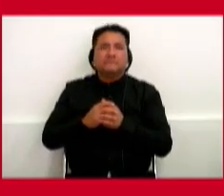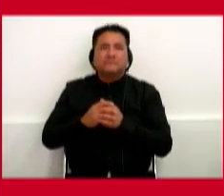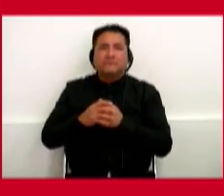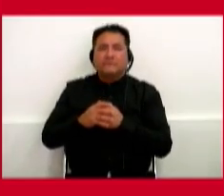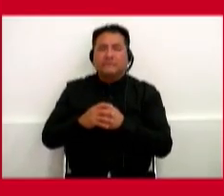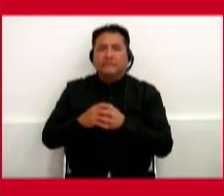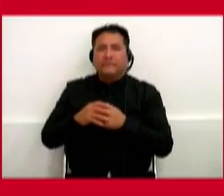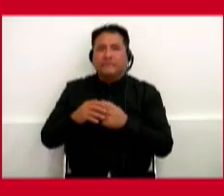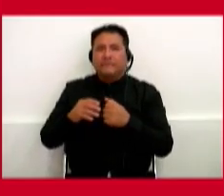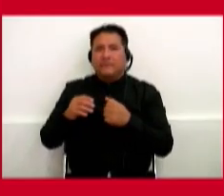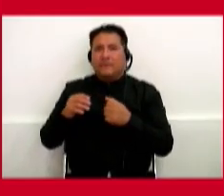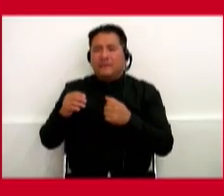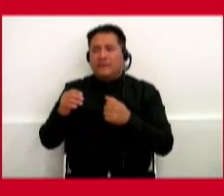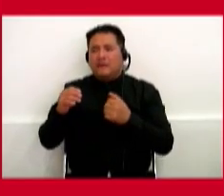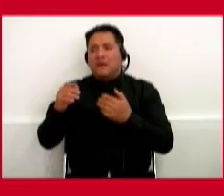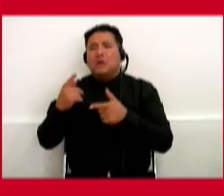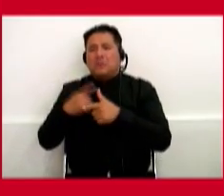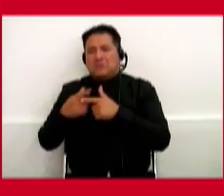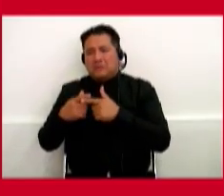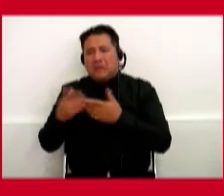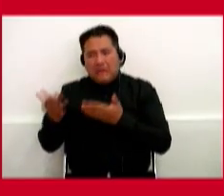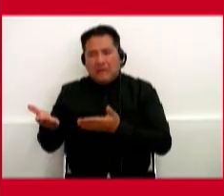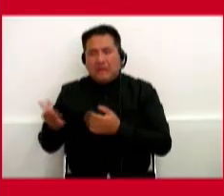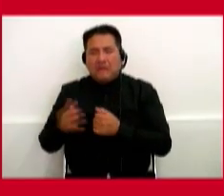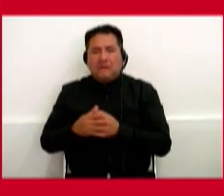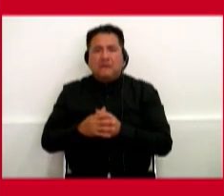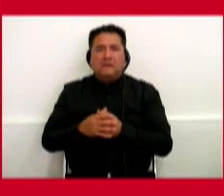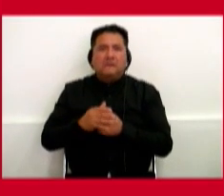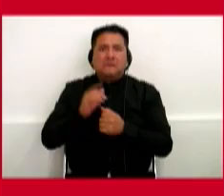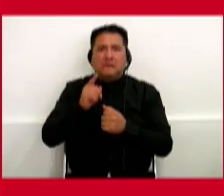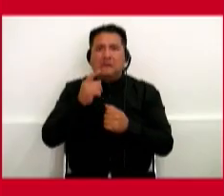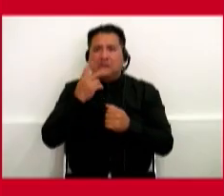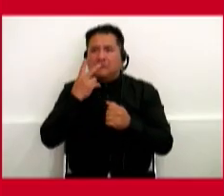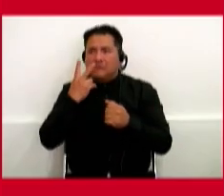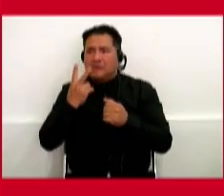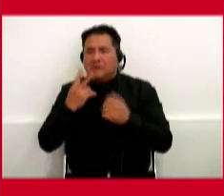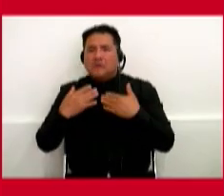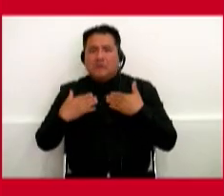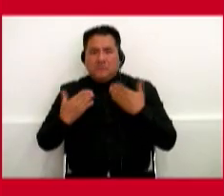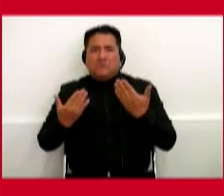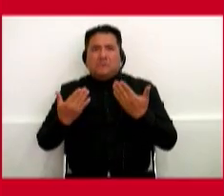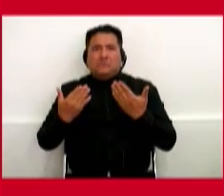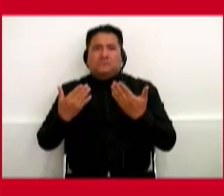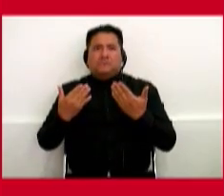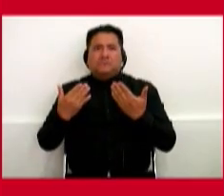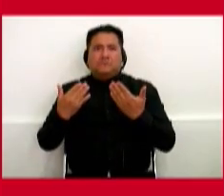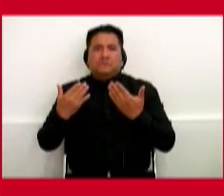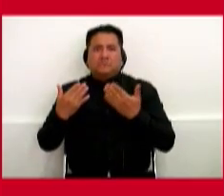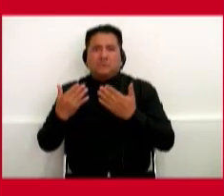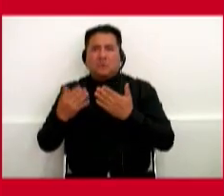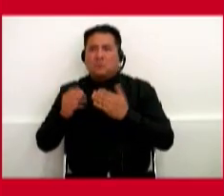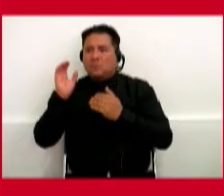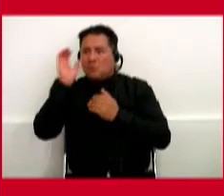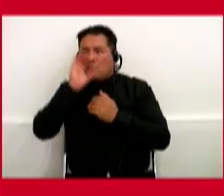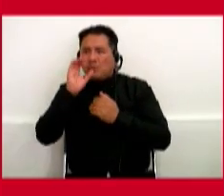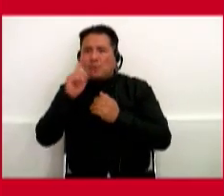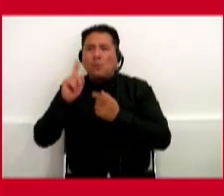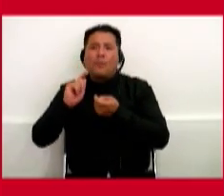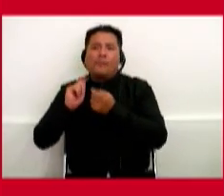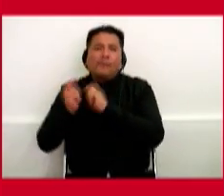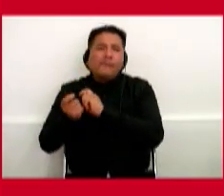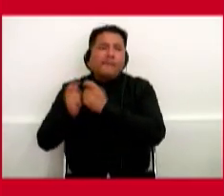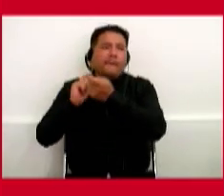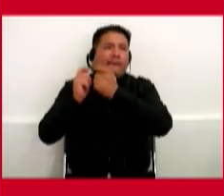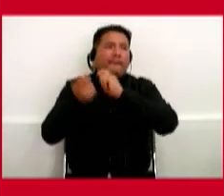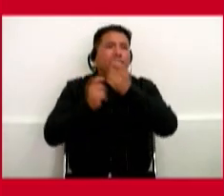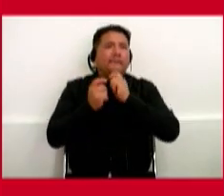la compañía. Entonces acá pudimos realizar diferentes iteraciones hasta buscar una convergencia. La convergencia, después de 5 iteraciones,